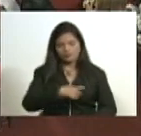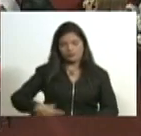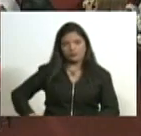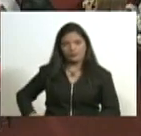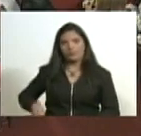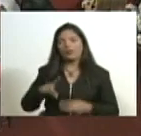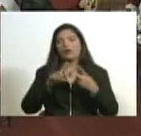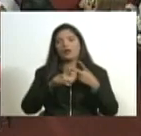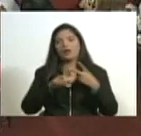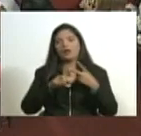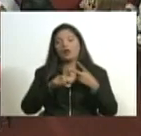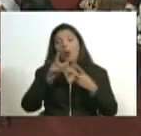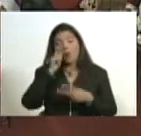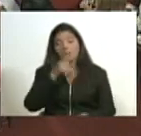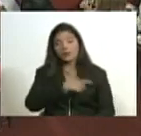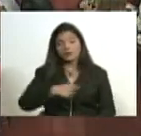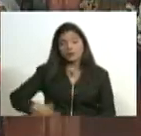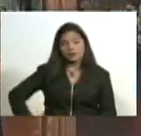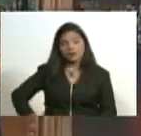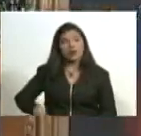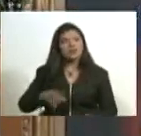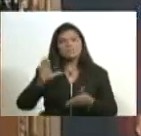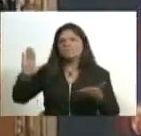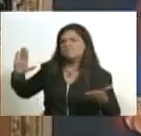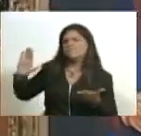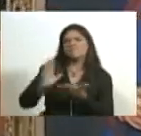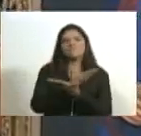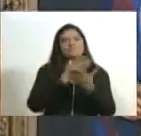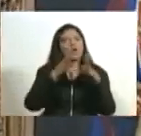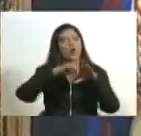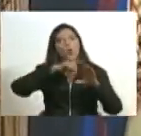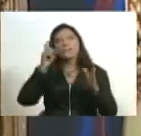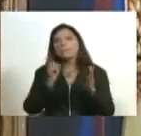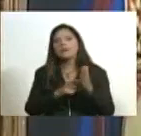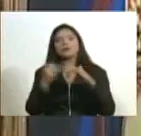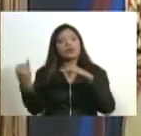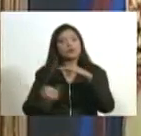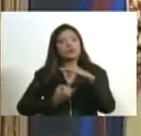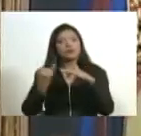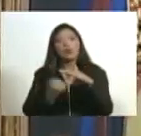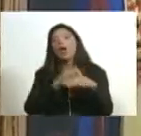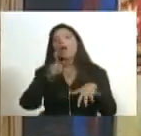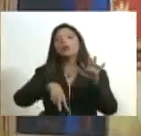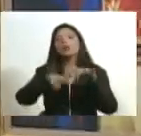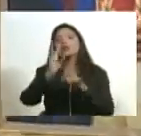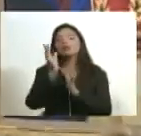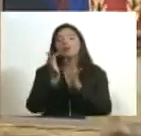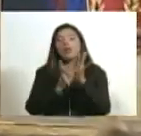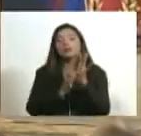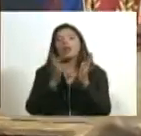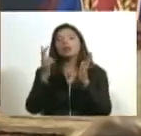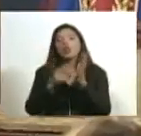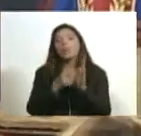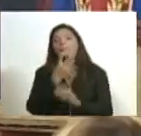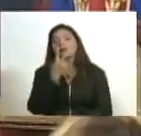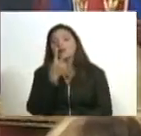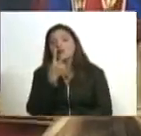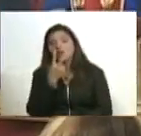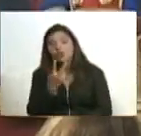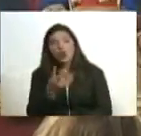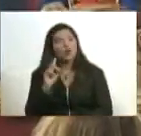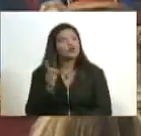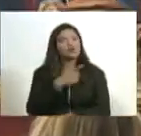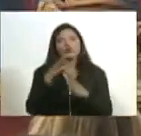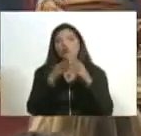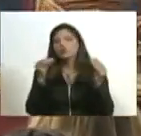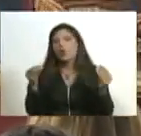Y Pedro Carmona Estanga disolvió todos los poderes el 12 de abril del 2002. Todos los poderes de la